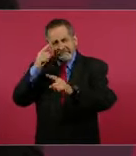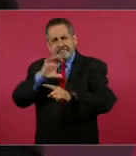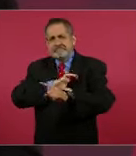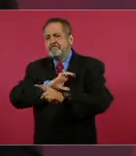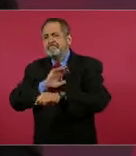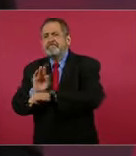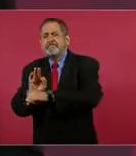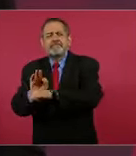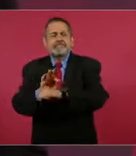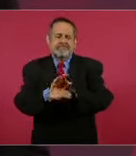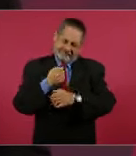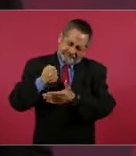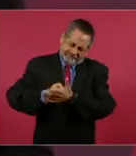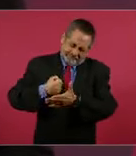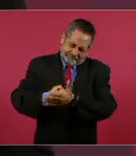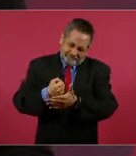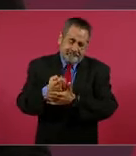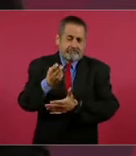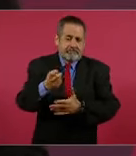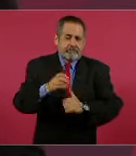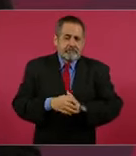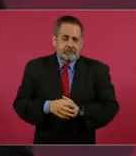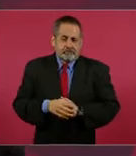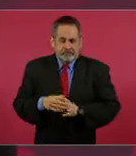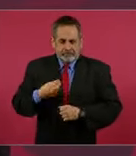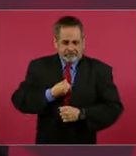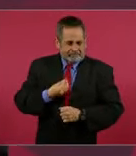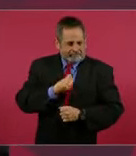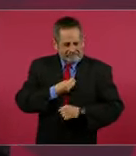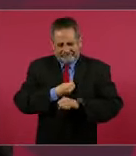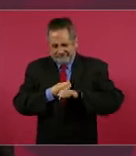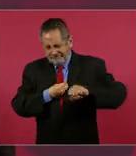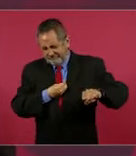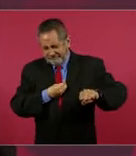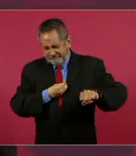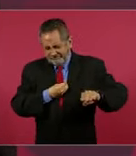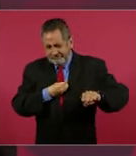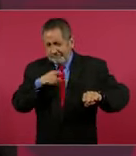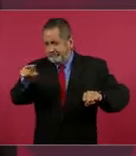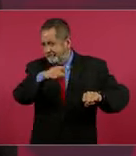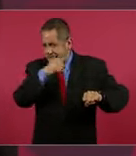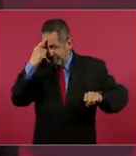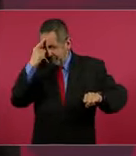y por eso he resistido.